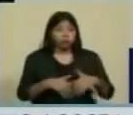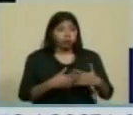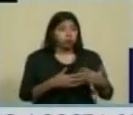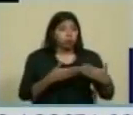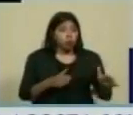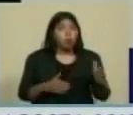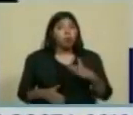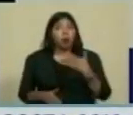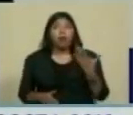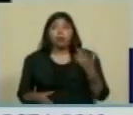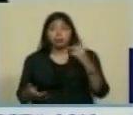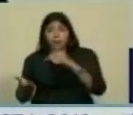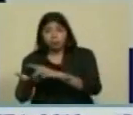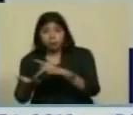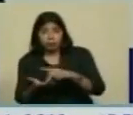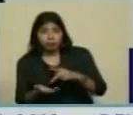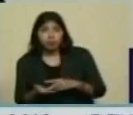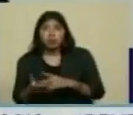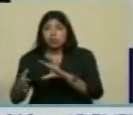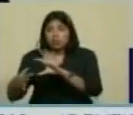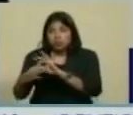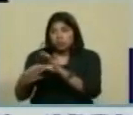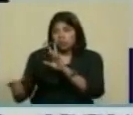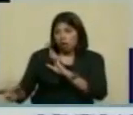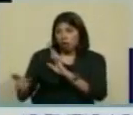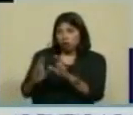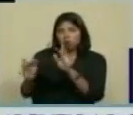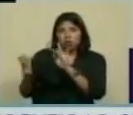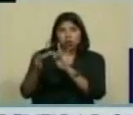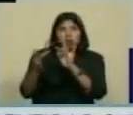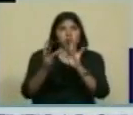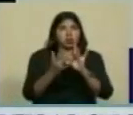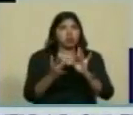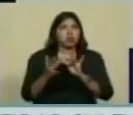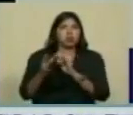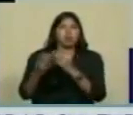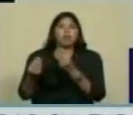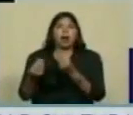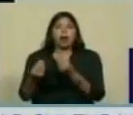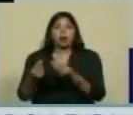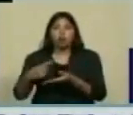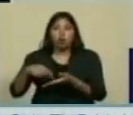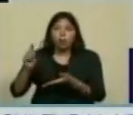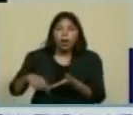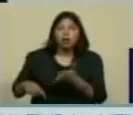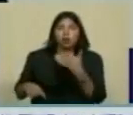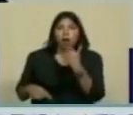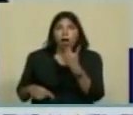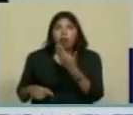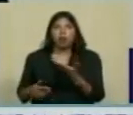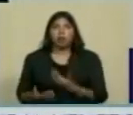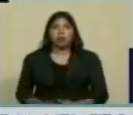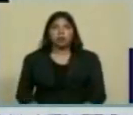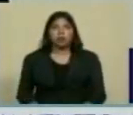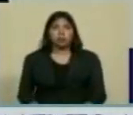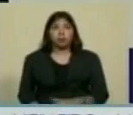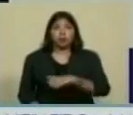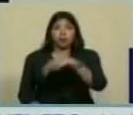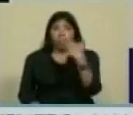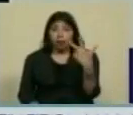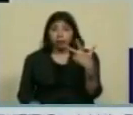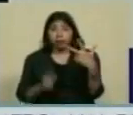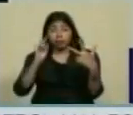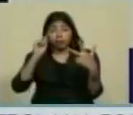centros de investigación, establecer alianzas. Por eso esta feria va a estar concentrada en tres ámbitos